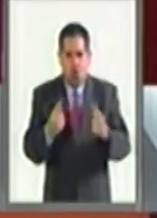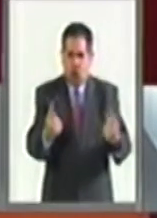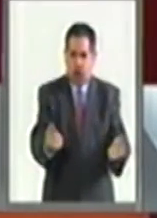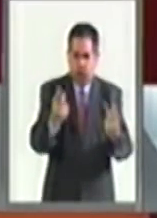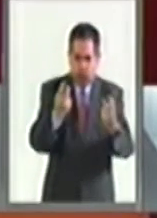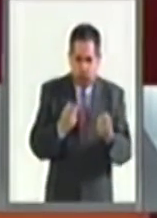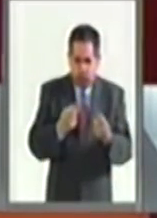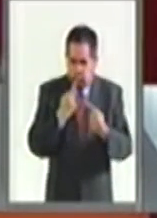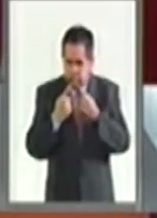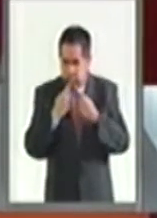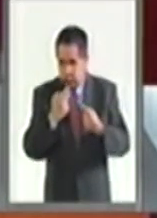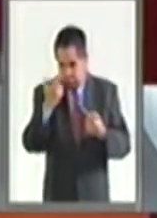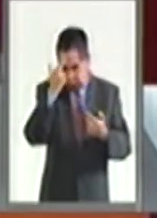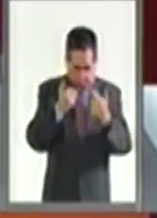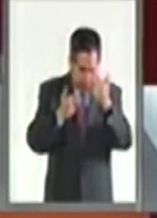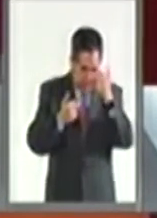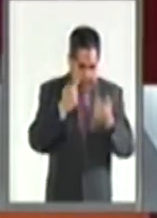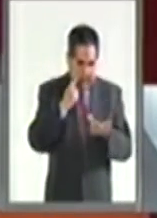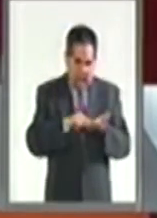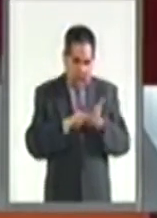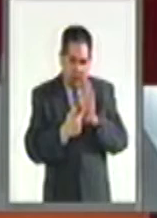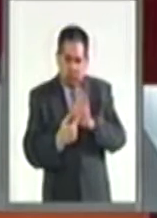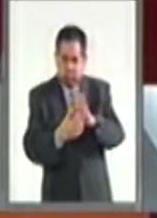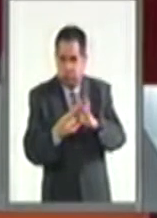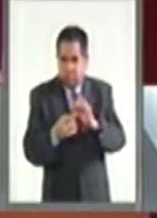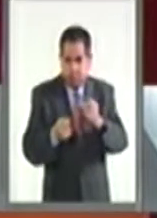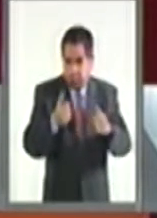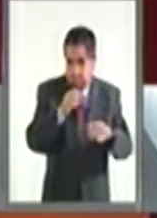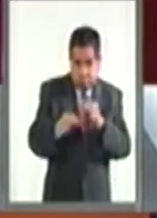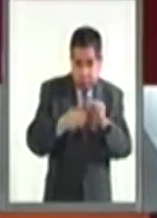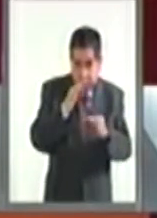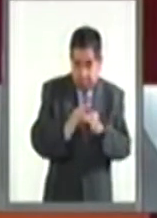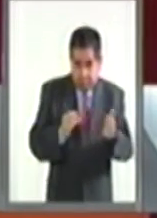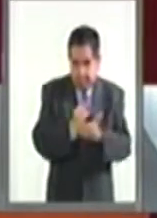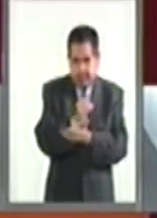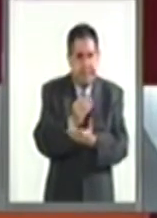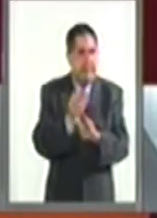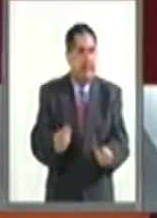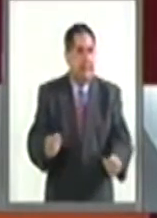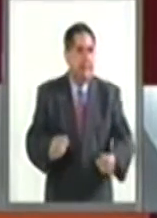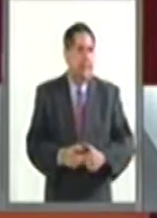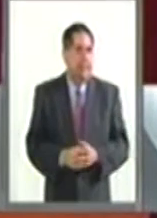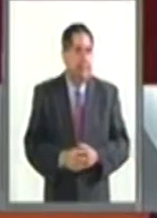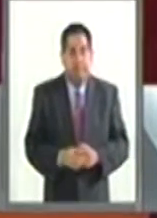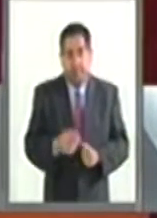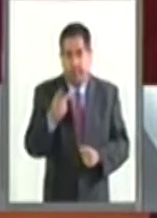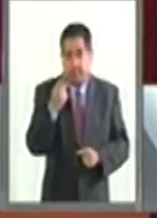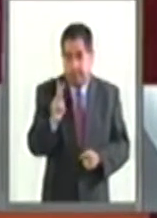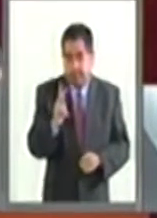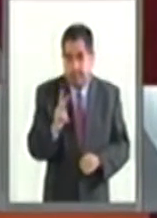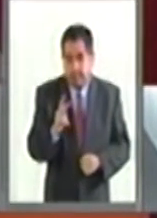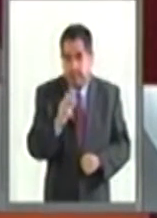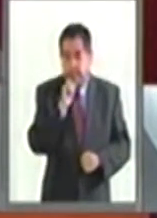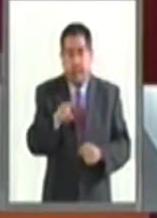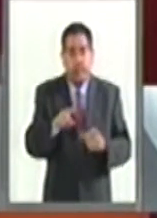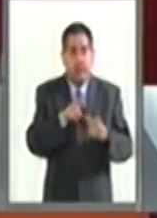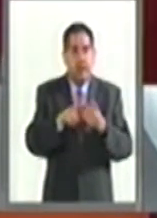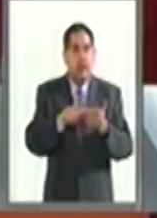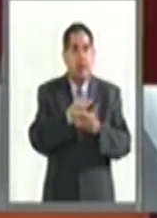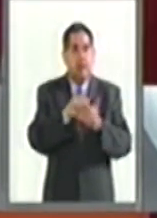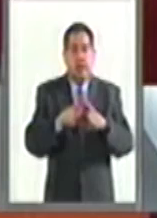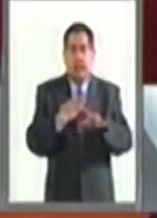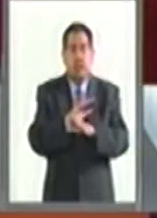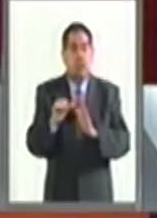lógico jurídico que ha de resolver primeramente el fondo. Sin embargo, la reforma al